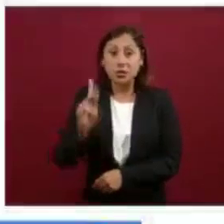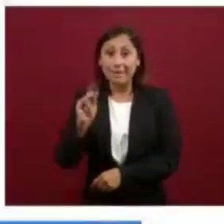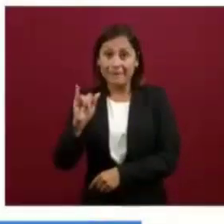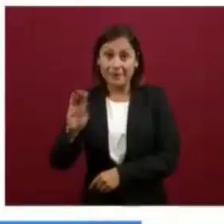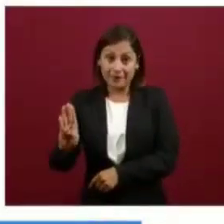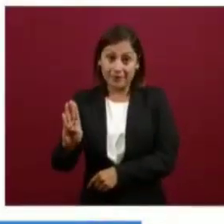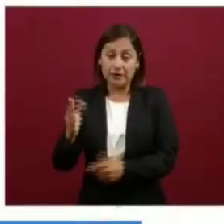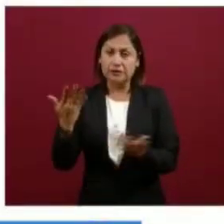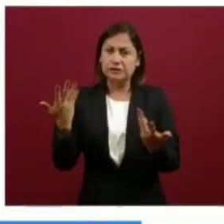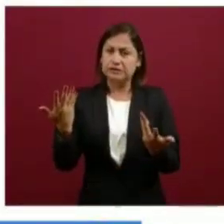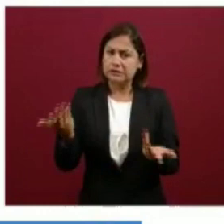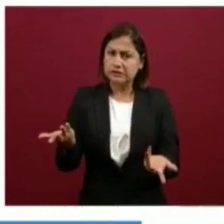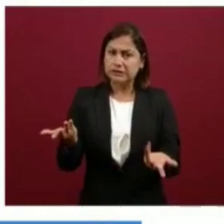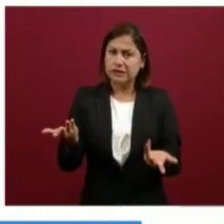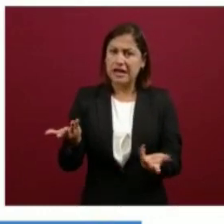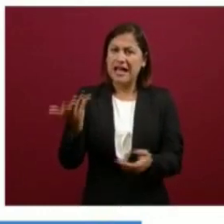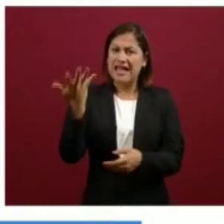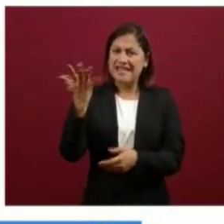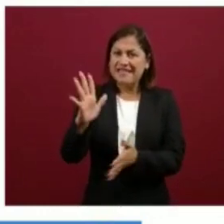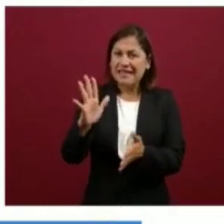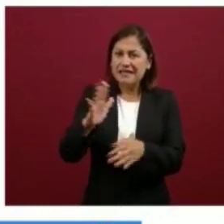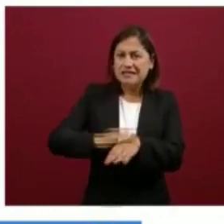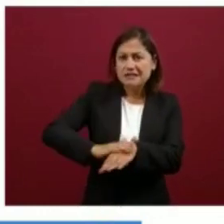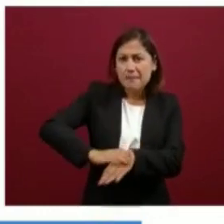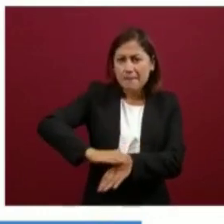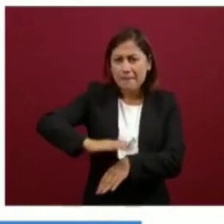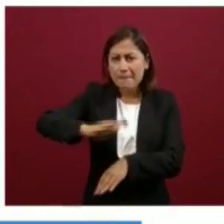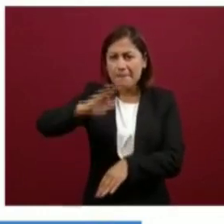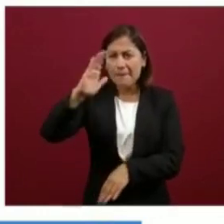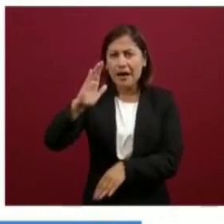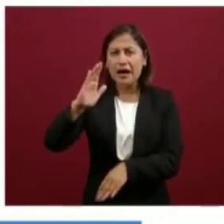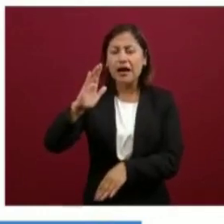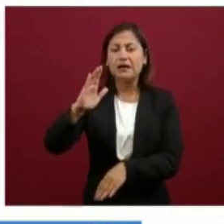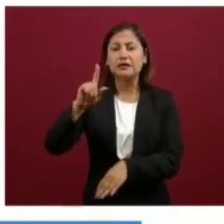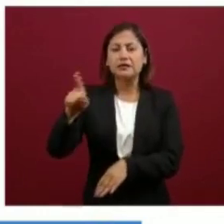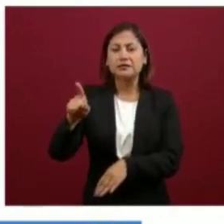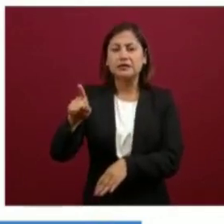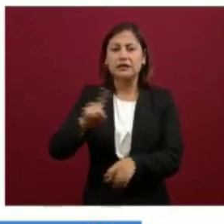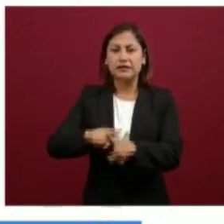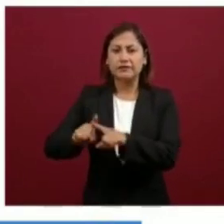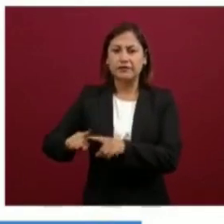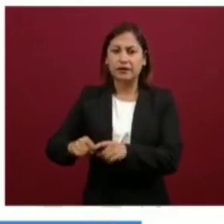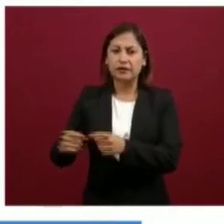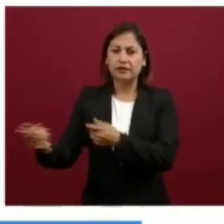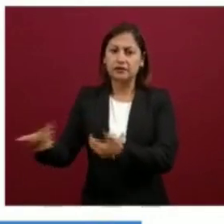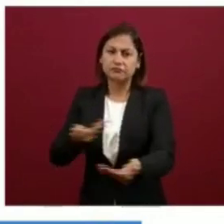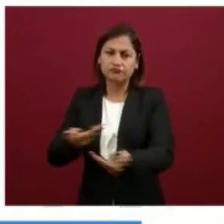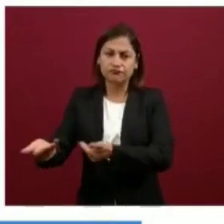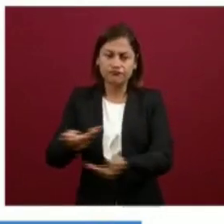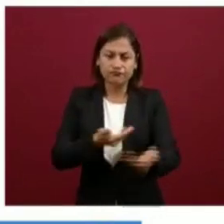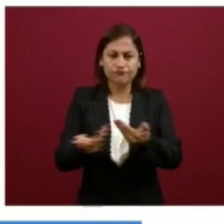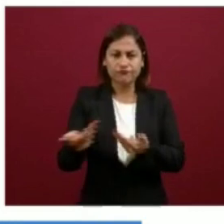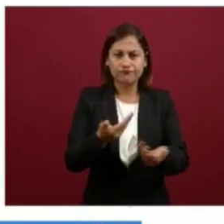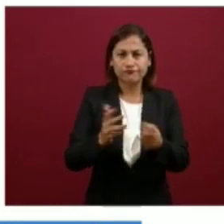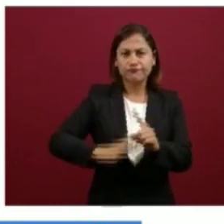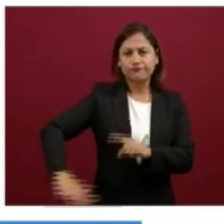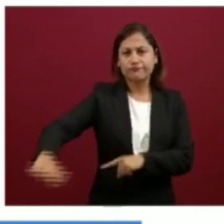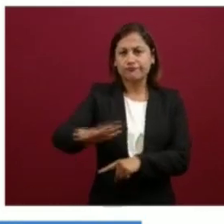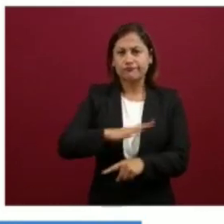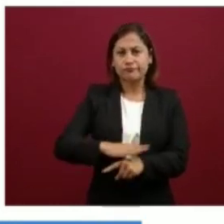3,9% del PIB. 10 veces más lo que cuestan las transferencias sociales. ¿Verdad? Las transferencias sociales